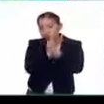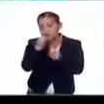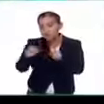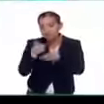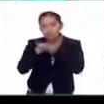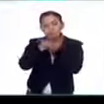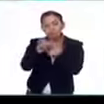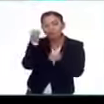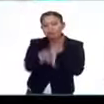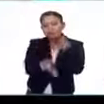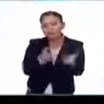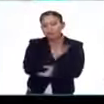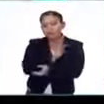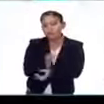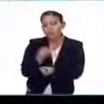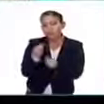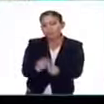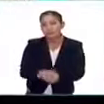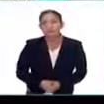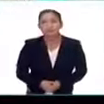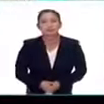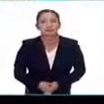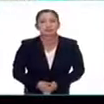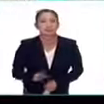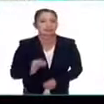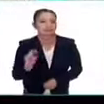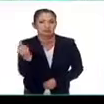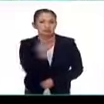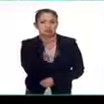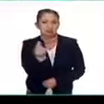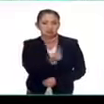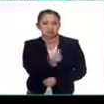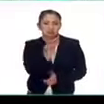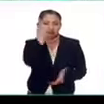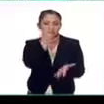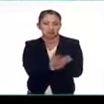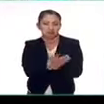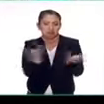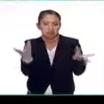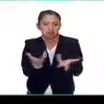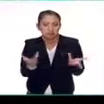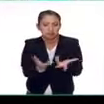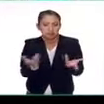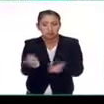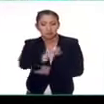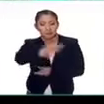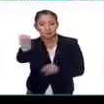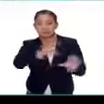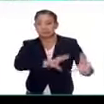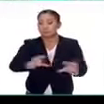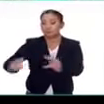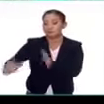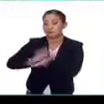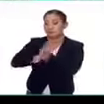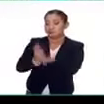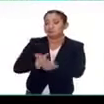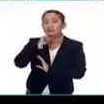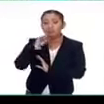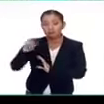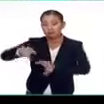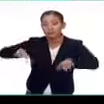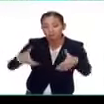las herramientas que están a su alcance. No necesitamos formar únicamente profesionales, necesitamos